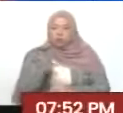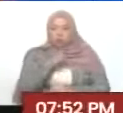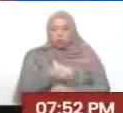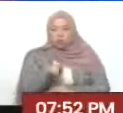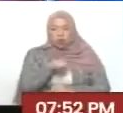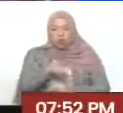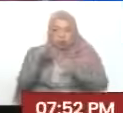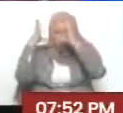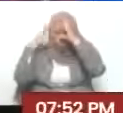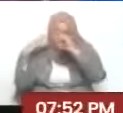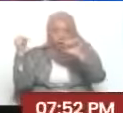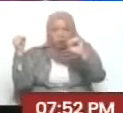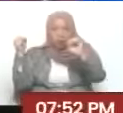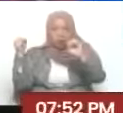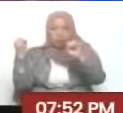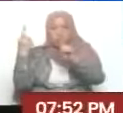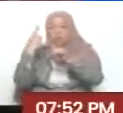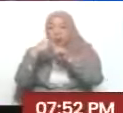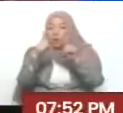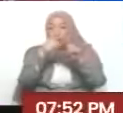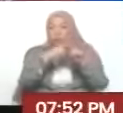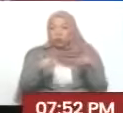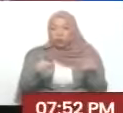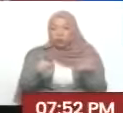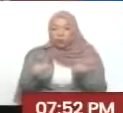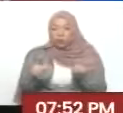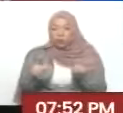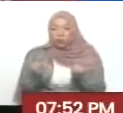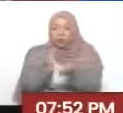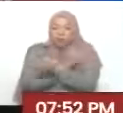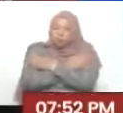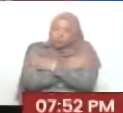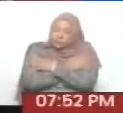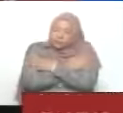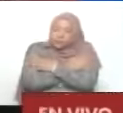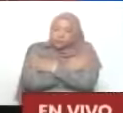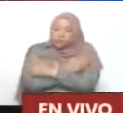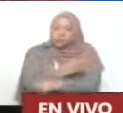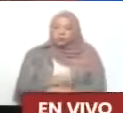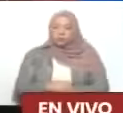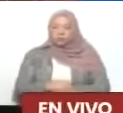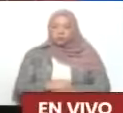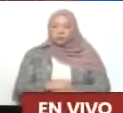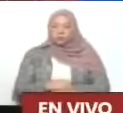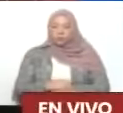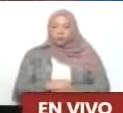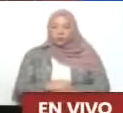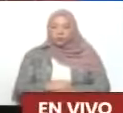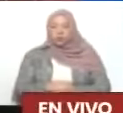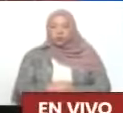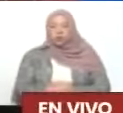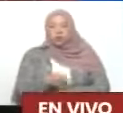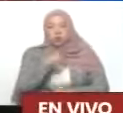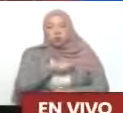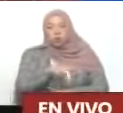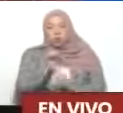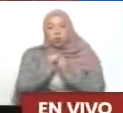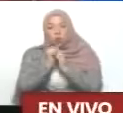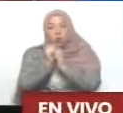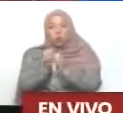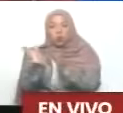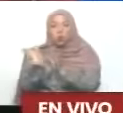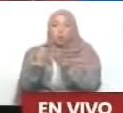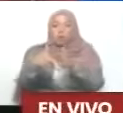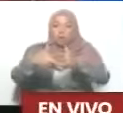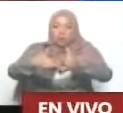embajada, varios clérigos, estuve con ellos, nos abrazamos, estuve en el rezo del Corán de los